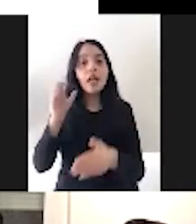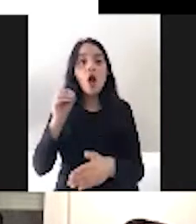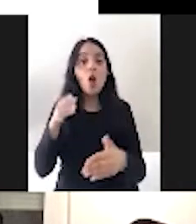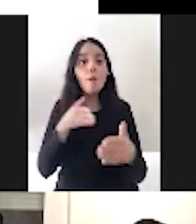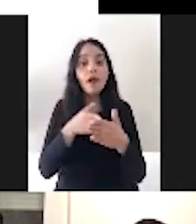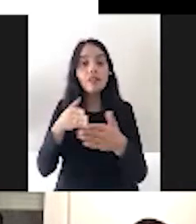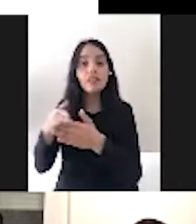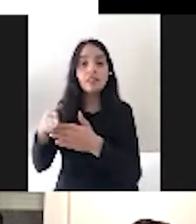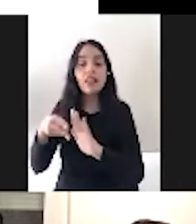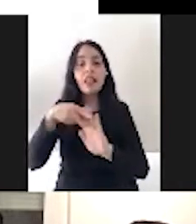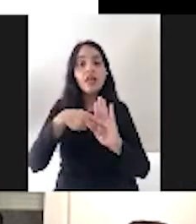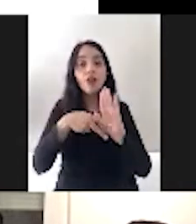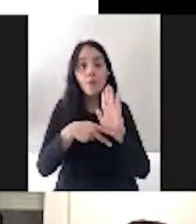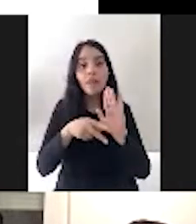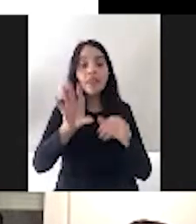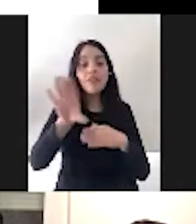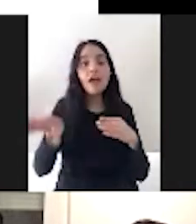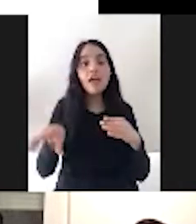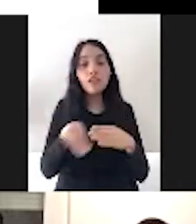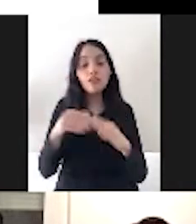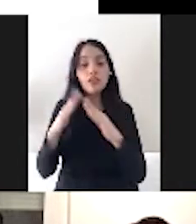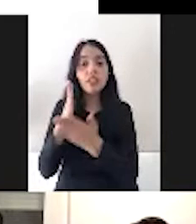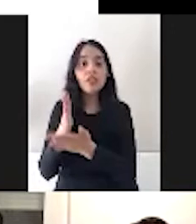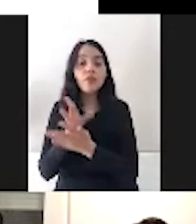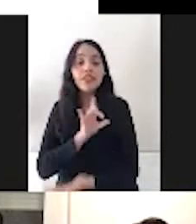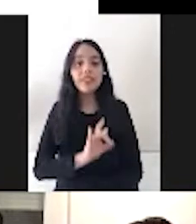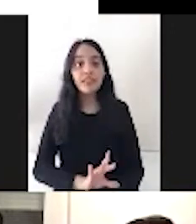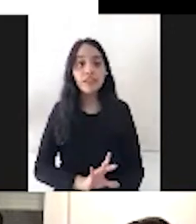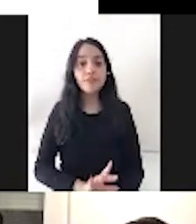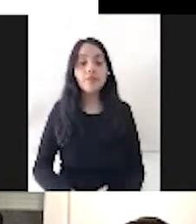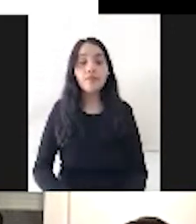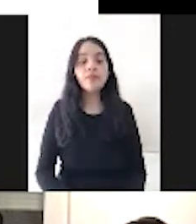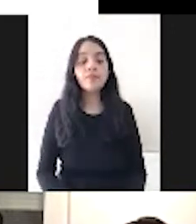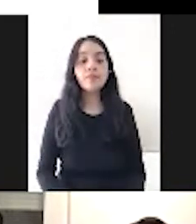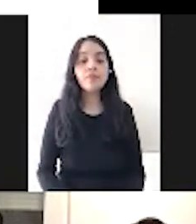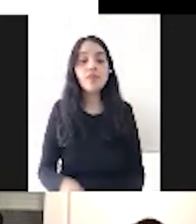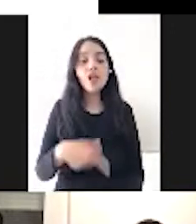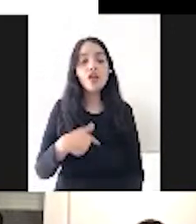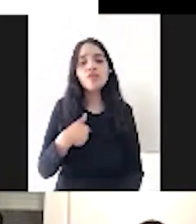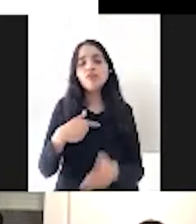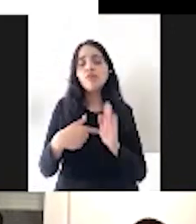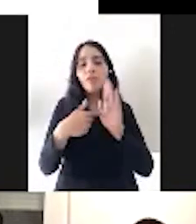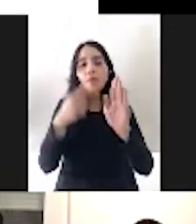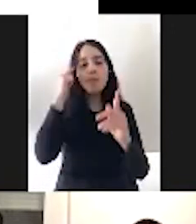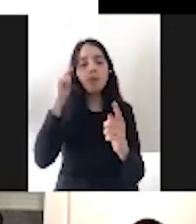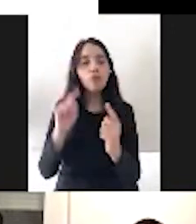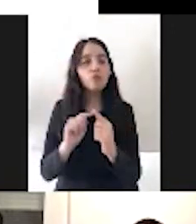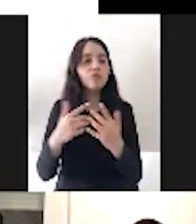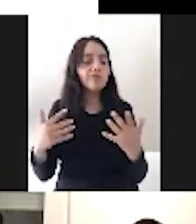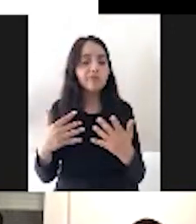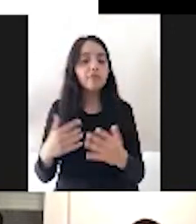normativas inclusivas en las escuelas básicas del país. Lo que pretendo con esta presentación es dar a